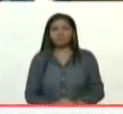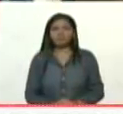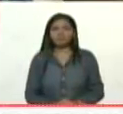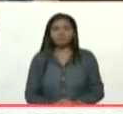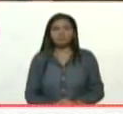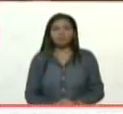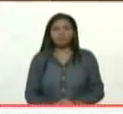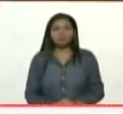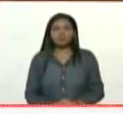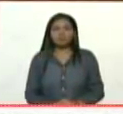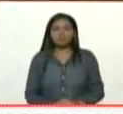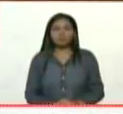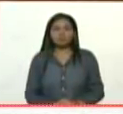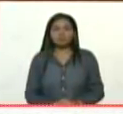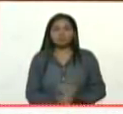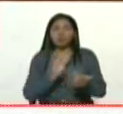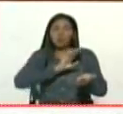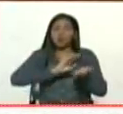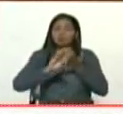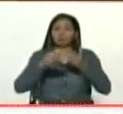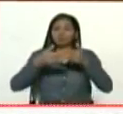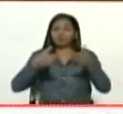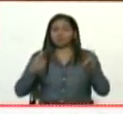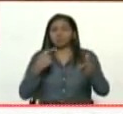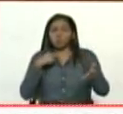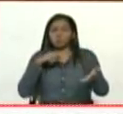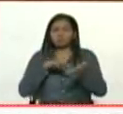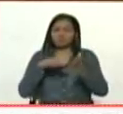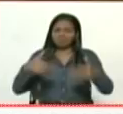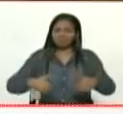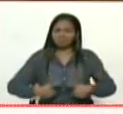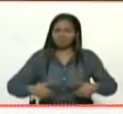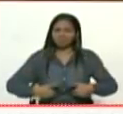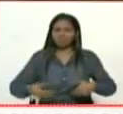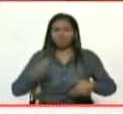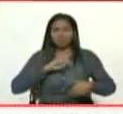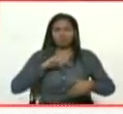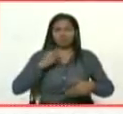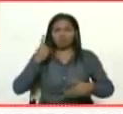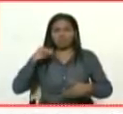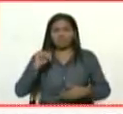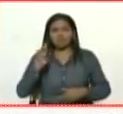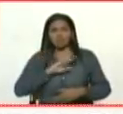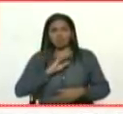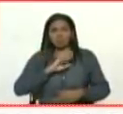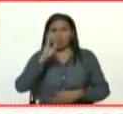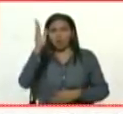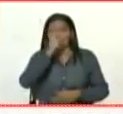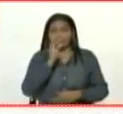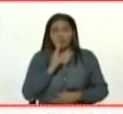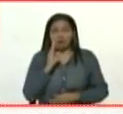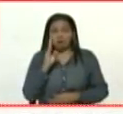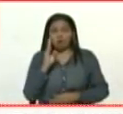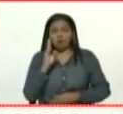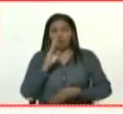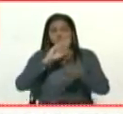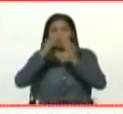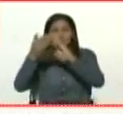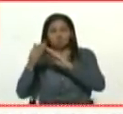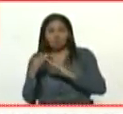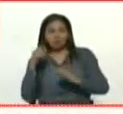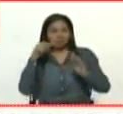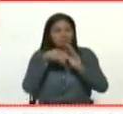A abrir los créditos. Yo siempre he insistido, la existencia de los bancos comunales.